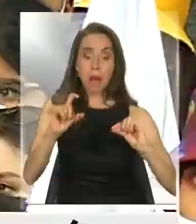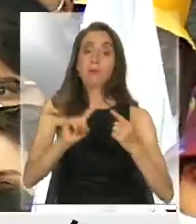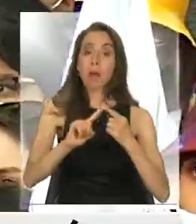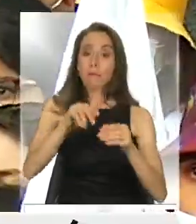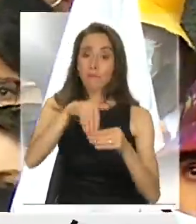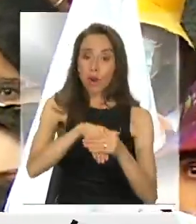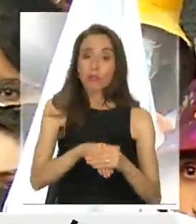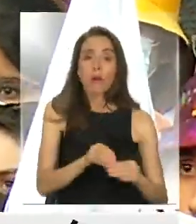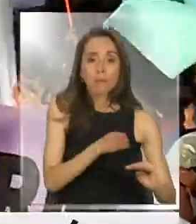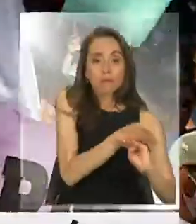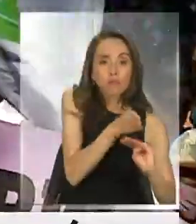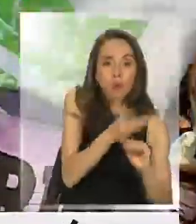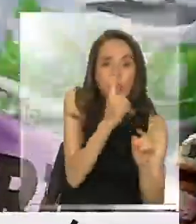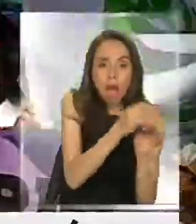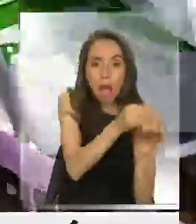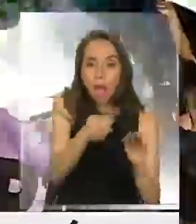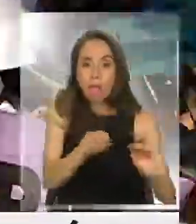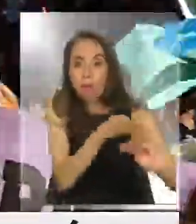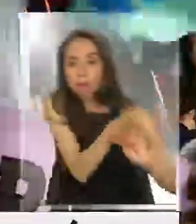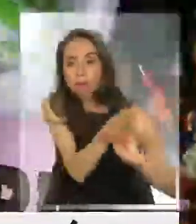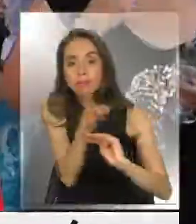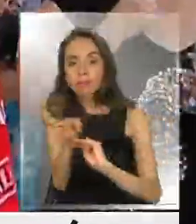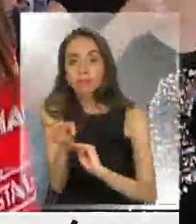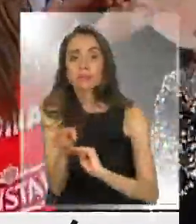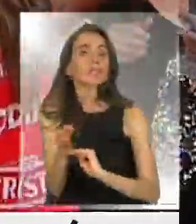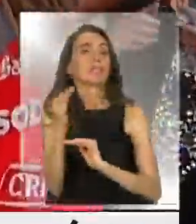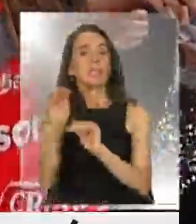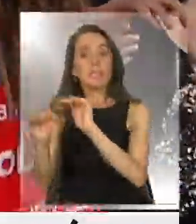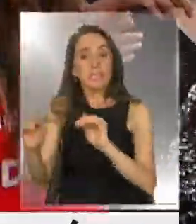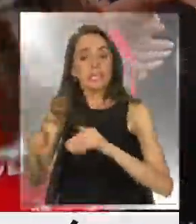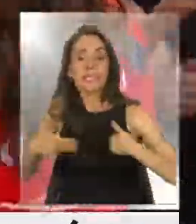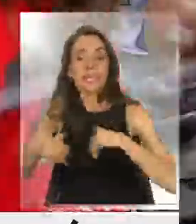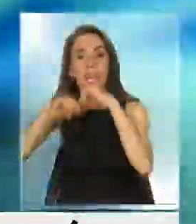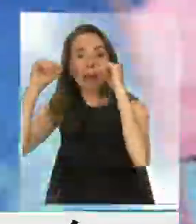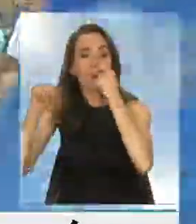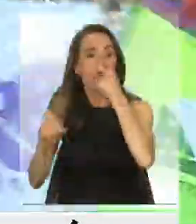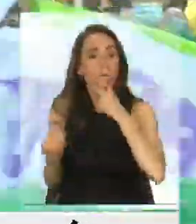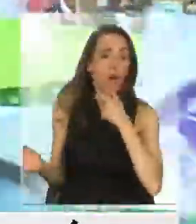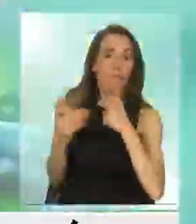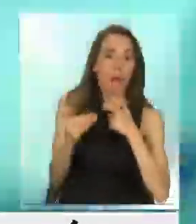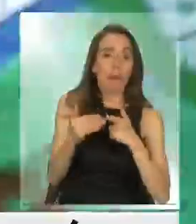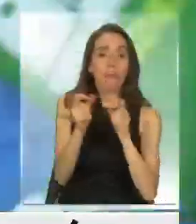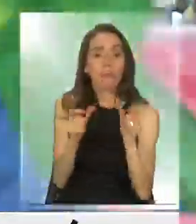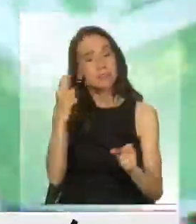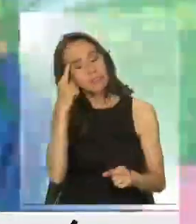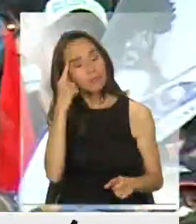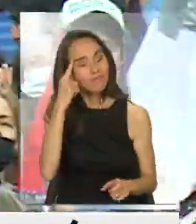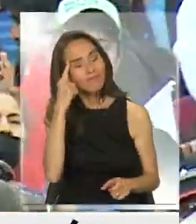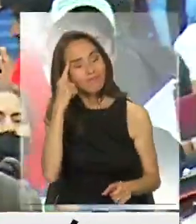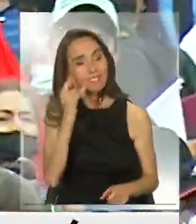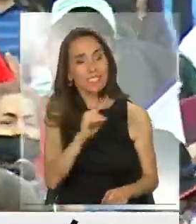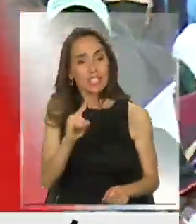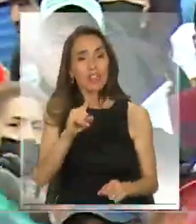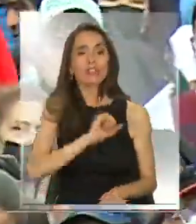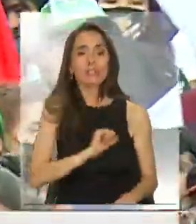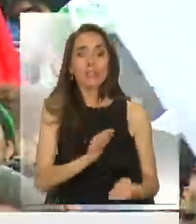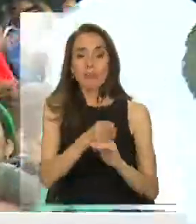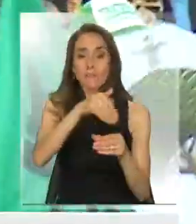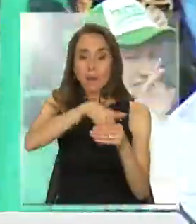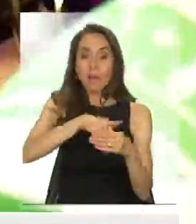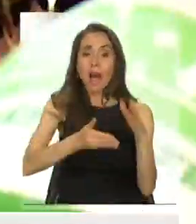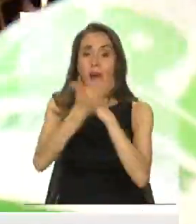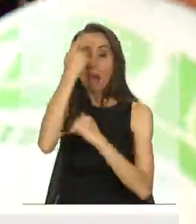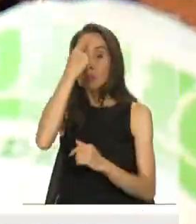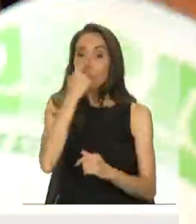territorial fue esencial. Boric levantó de la cama a más votantes indecisos en Santiago y sobre todo en zonas históricamente de